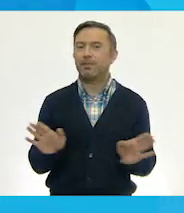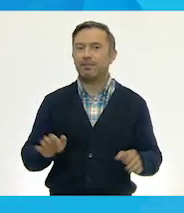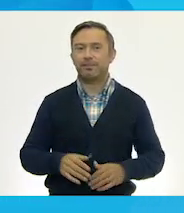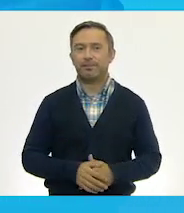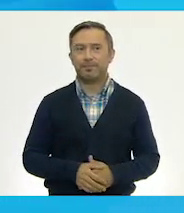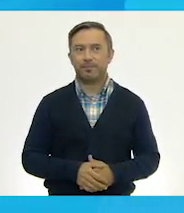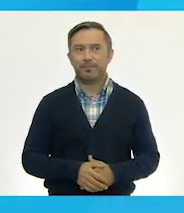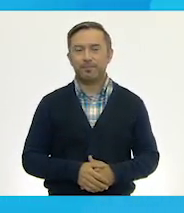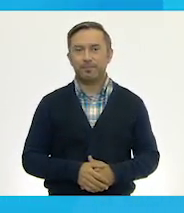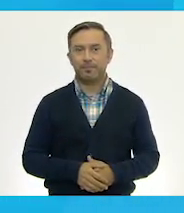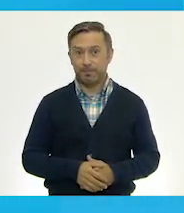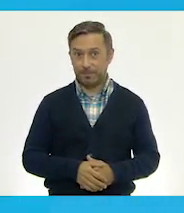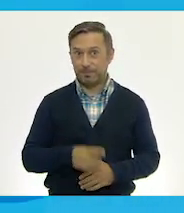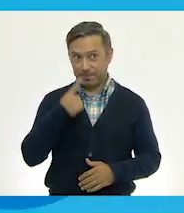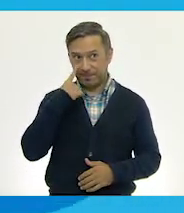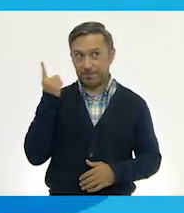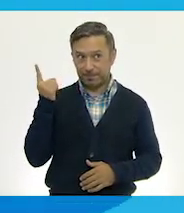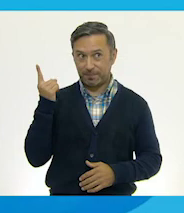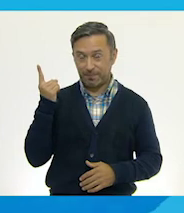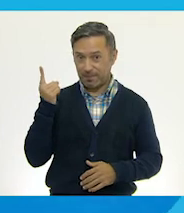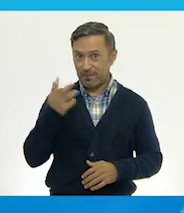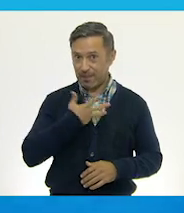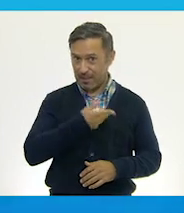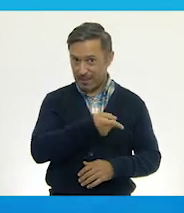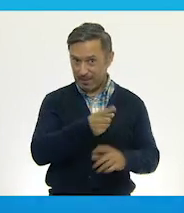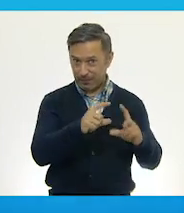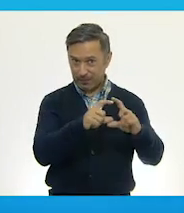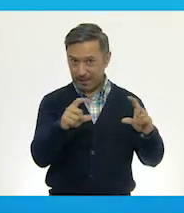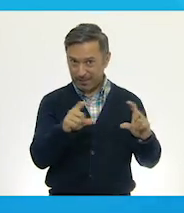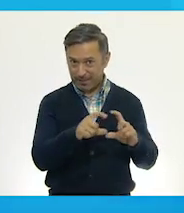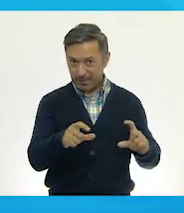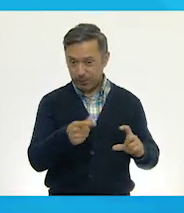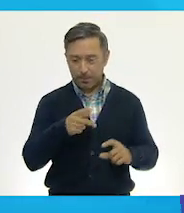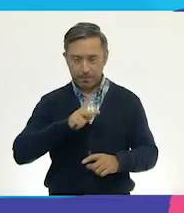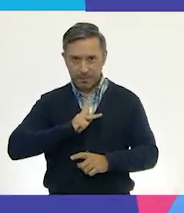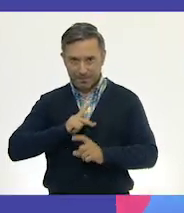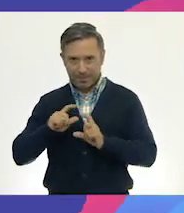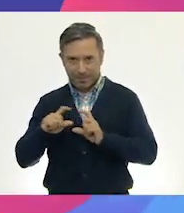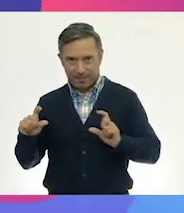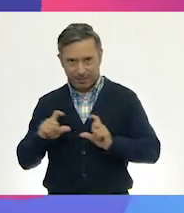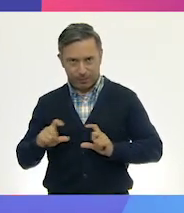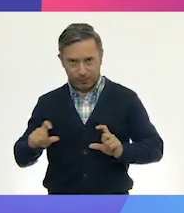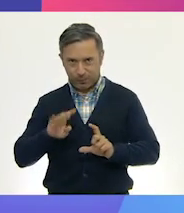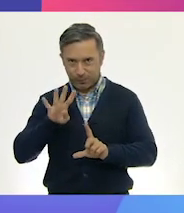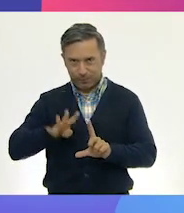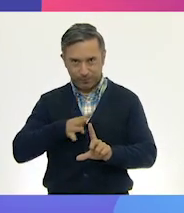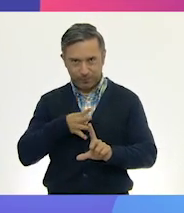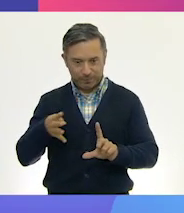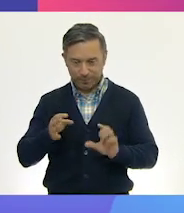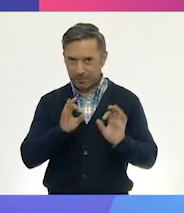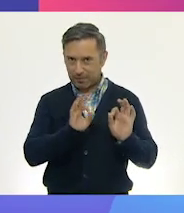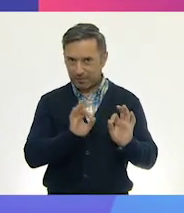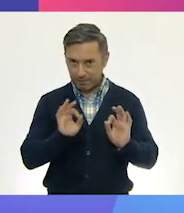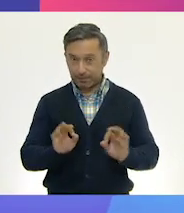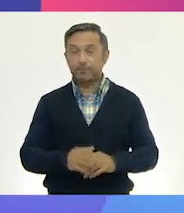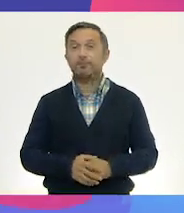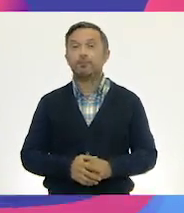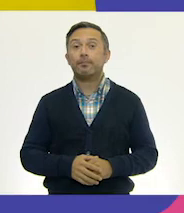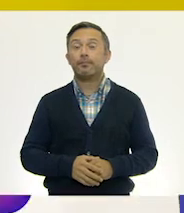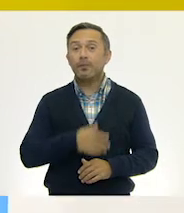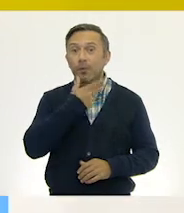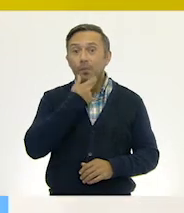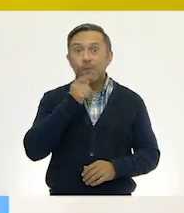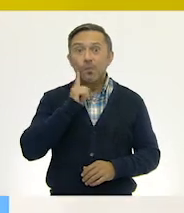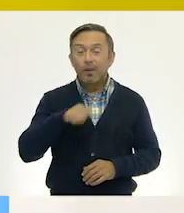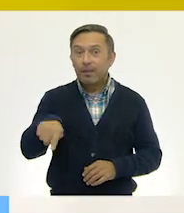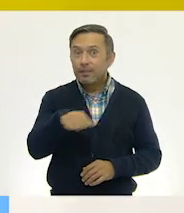Entonces, ya tenemos nuestros tableros. Tú ya tienes tus tableros y ya tengo el mío. Vamos a ver si nuestros niños y niñas allá en casa nos